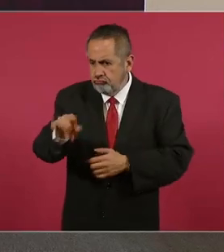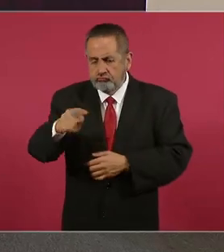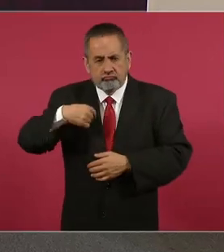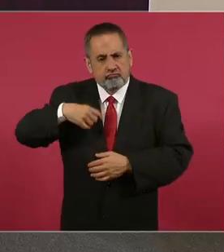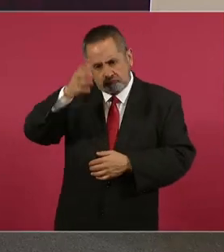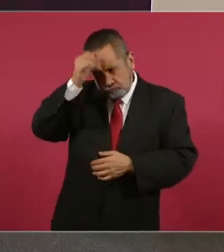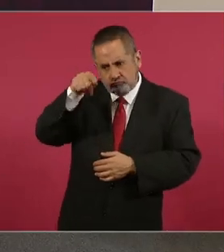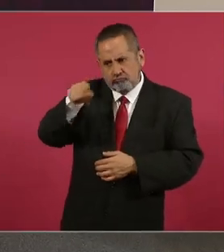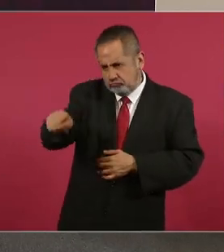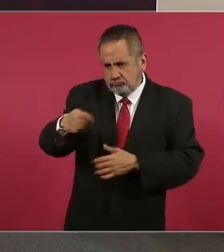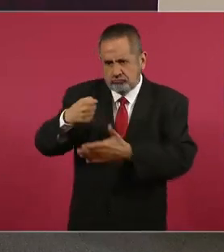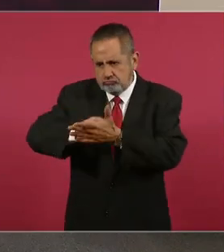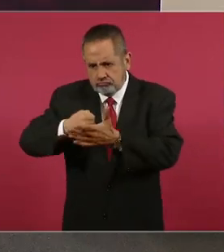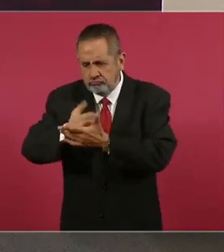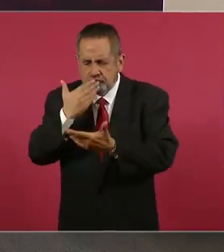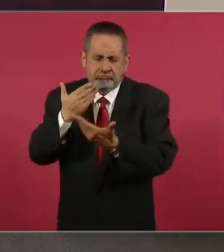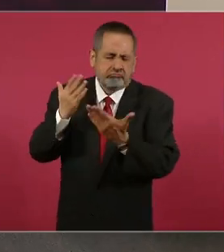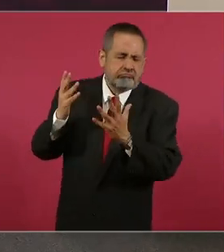simpatizaban con el movimiento.